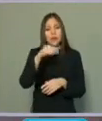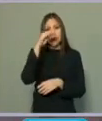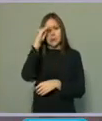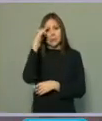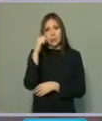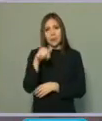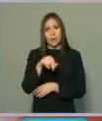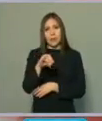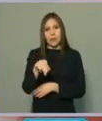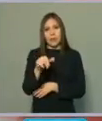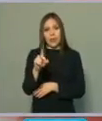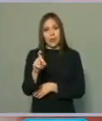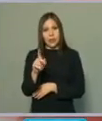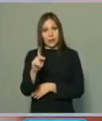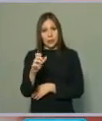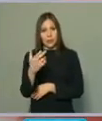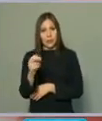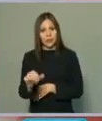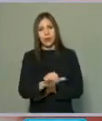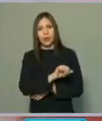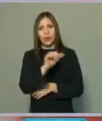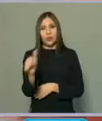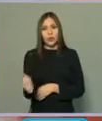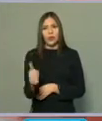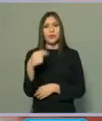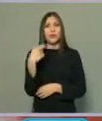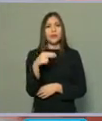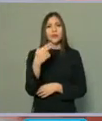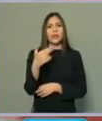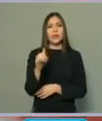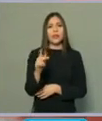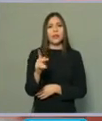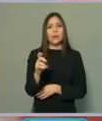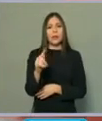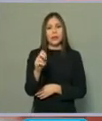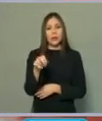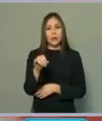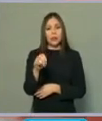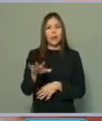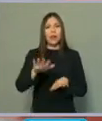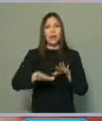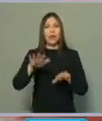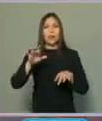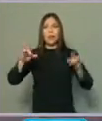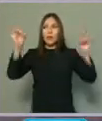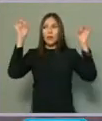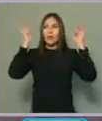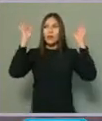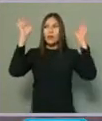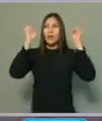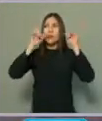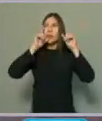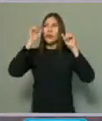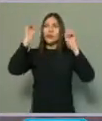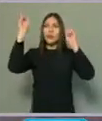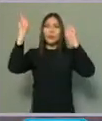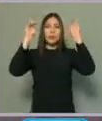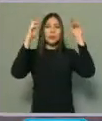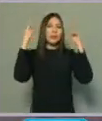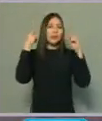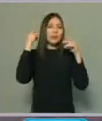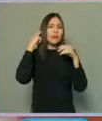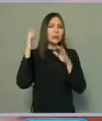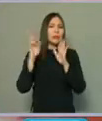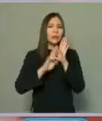pecho. Antes de eso, la hipertensión arterial como factor muy importante, dolor de cabeza, lucecitas, zumbido de oídos.